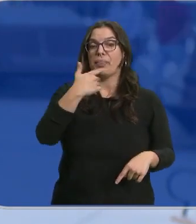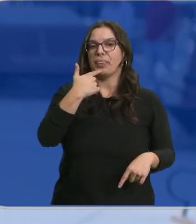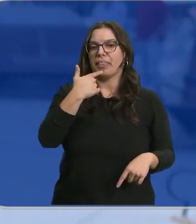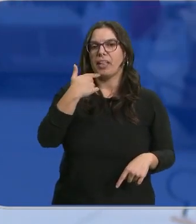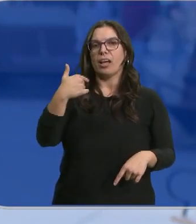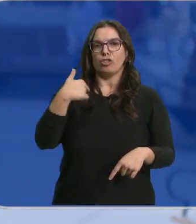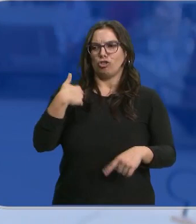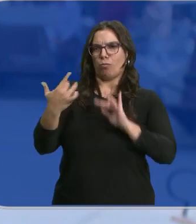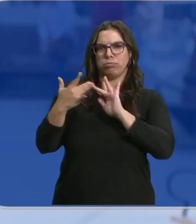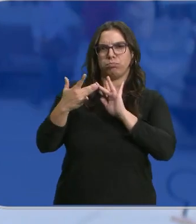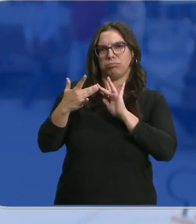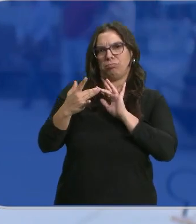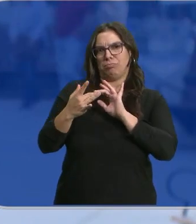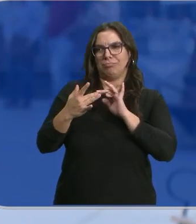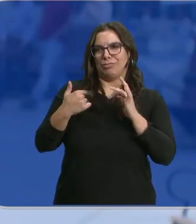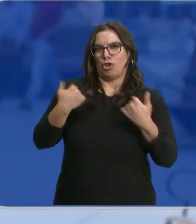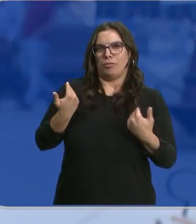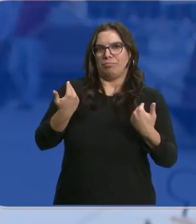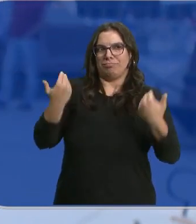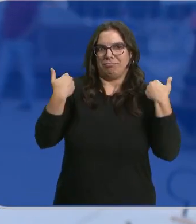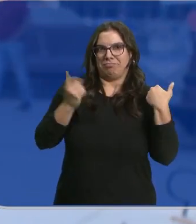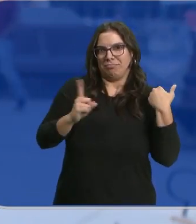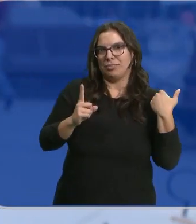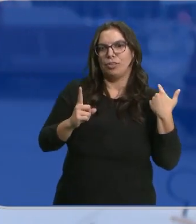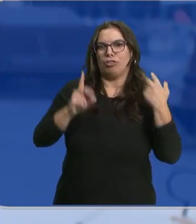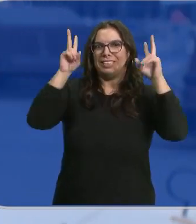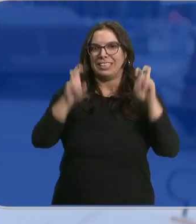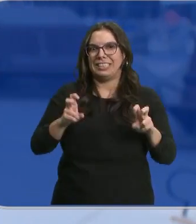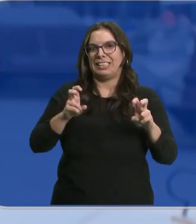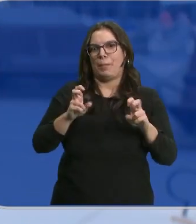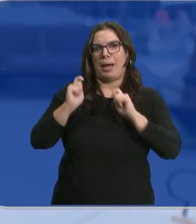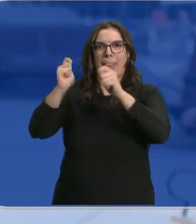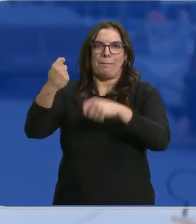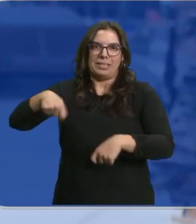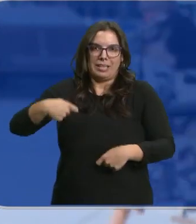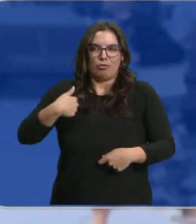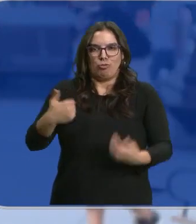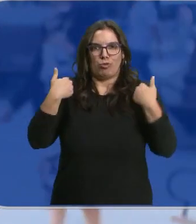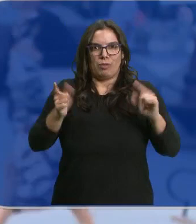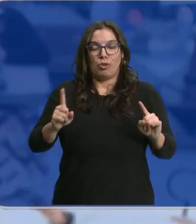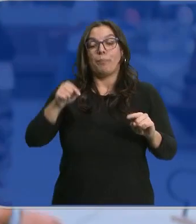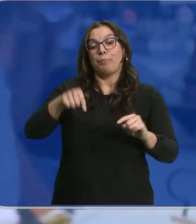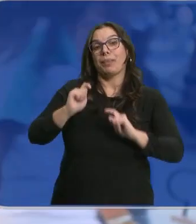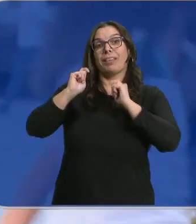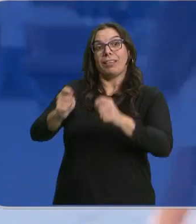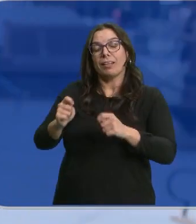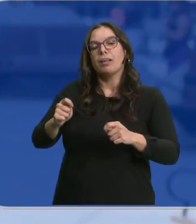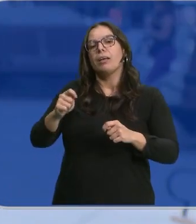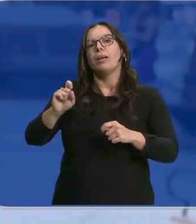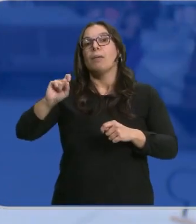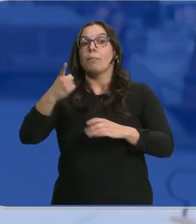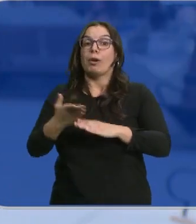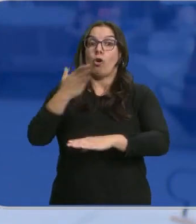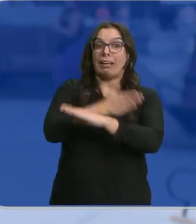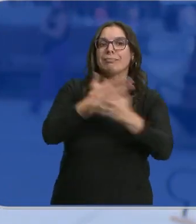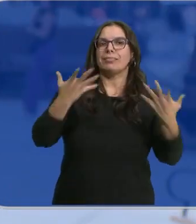no es el interlocutor adecuado, tampoco el ejecutivo al que representa, para hablar de temas referentes a la investidura. Una investidura que esta vez viene precedida por una